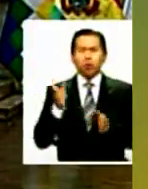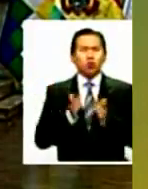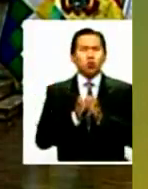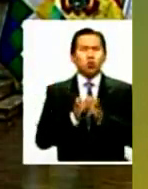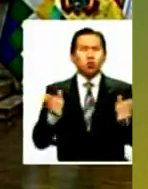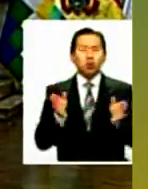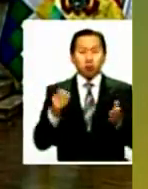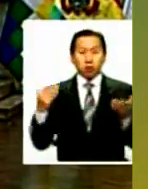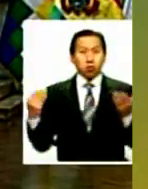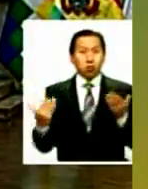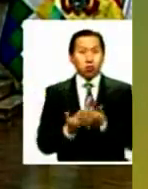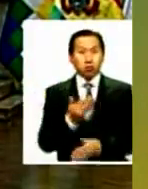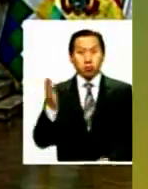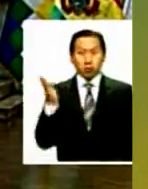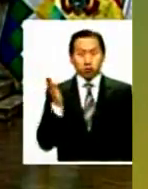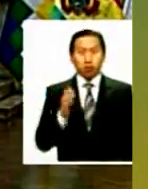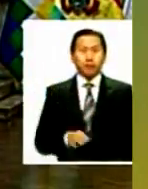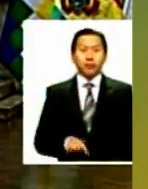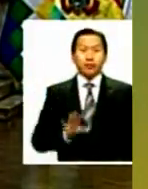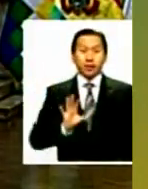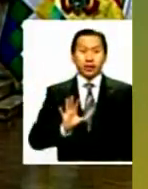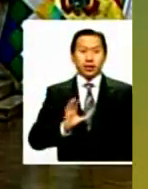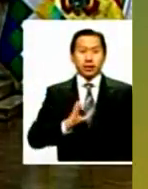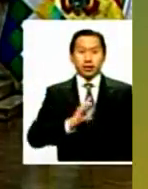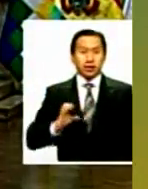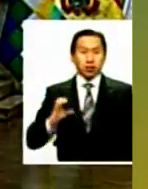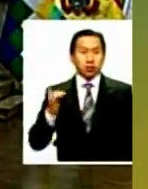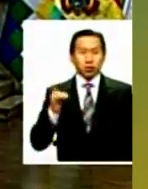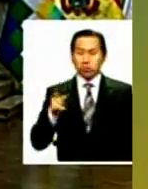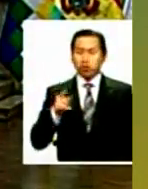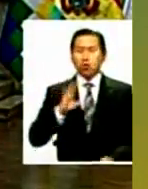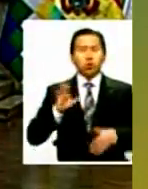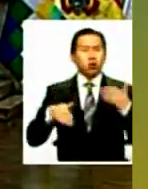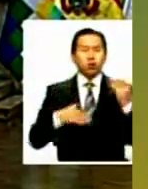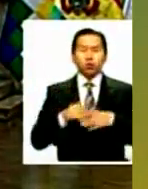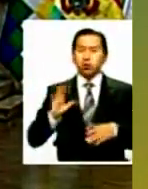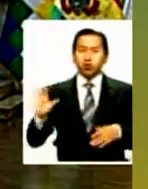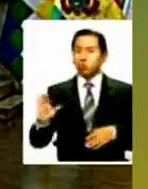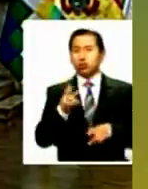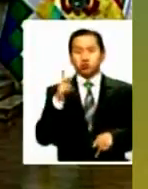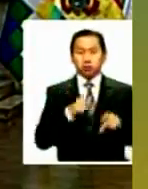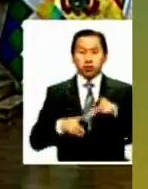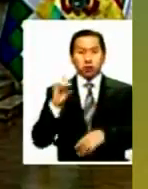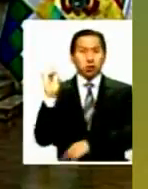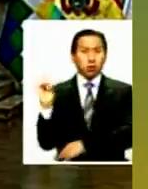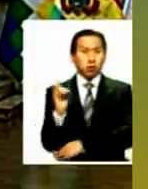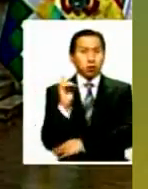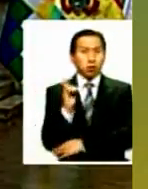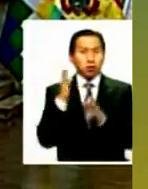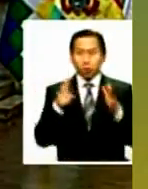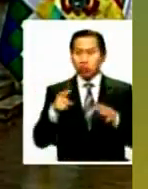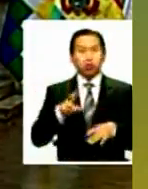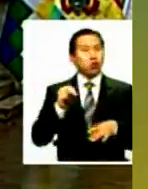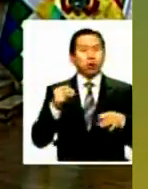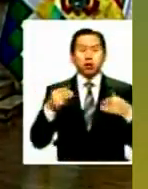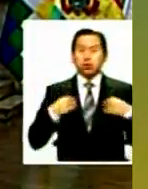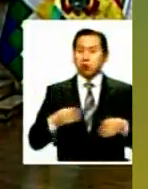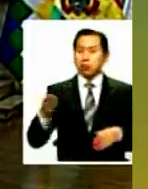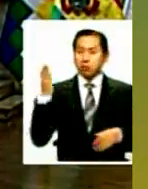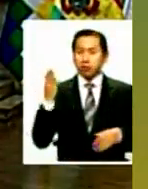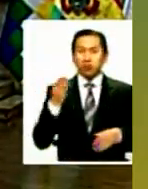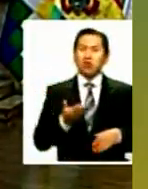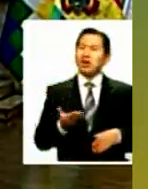en las categorías de los anteriores bonos, con esta profundización de las transferencias ya van a recibir los bonos.